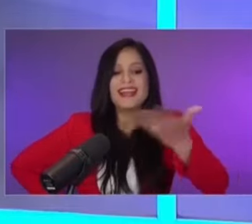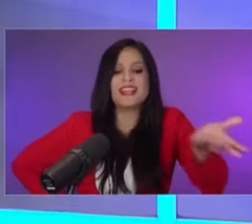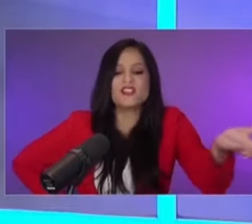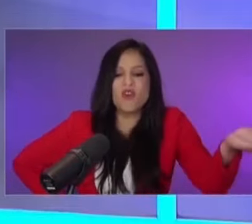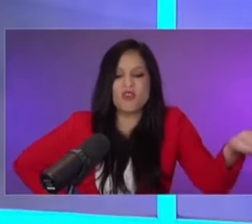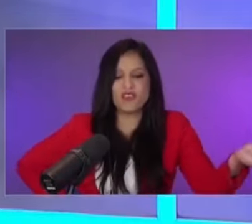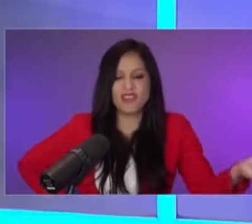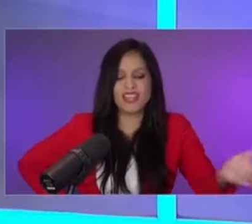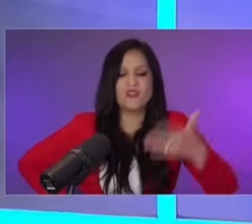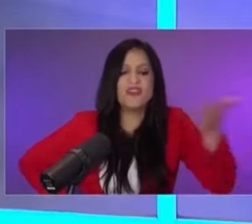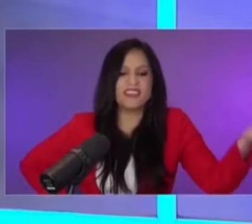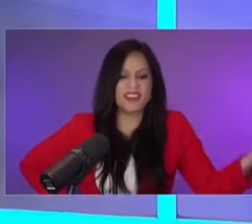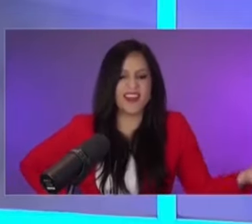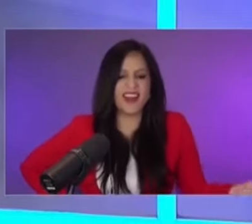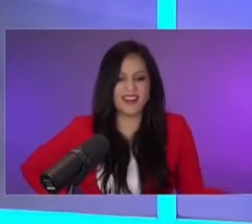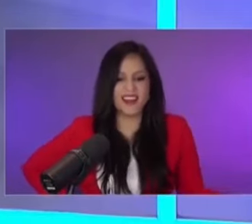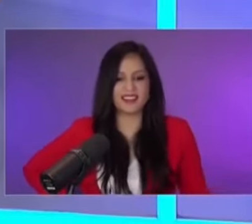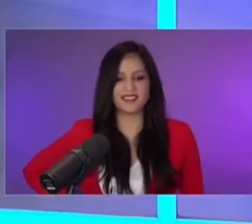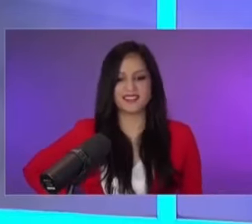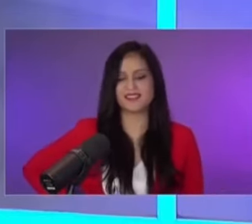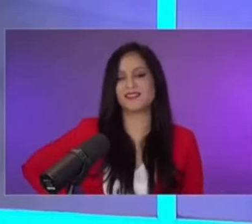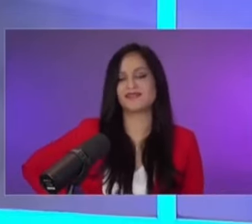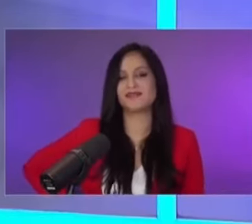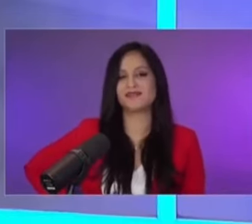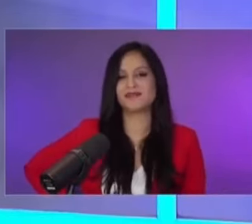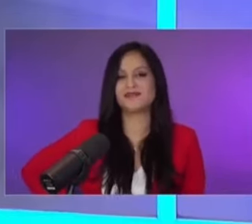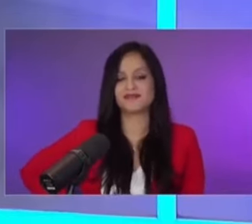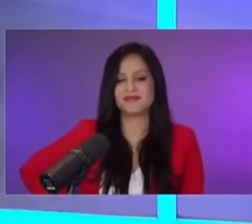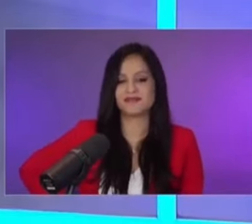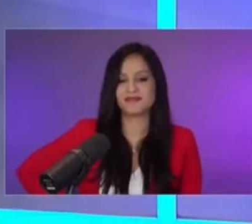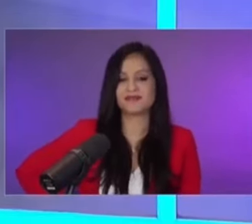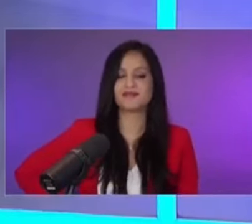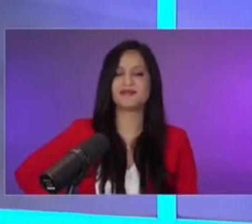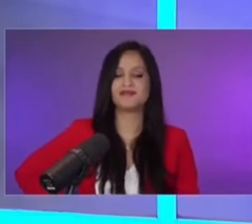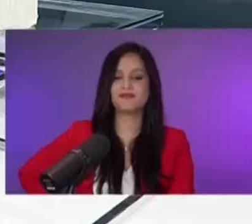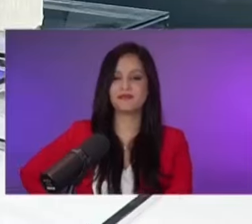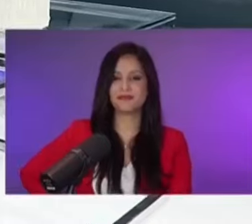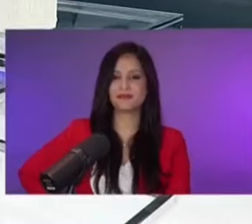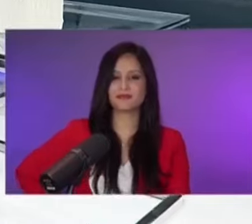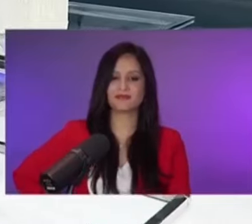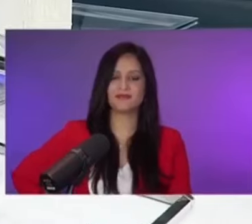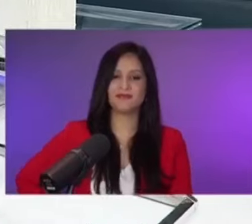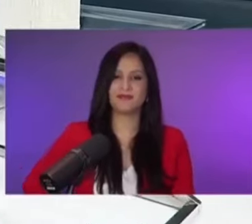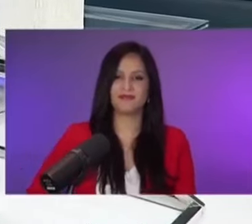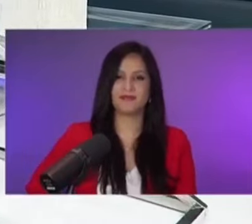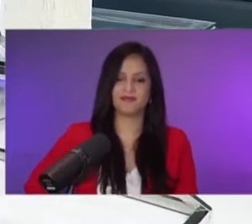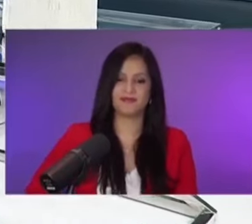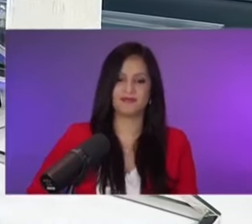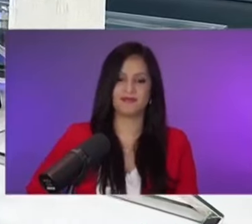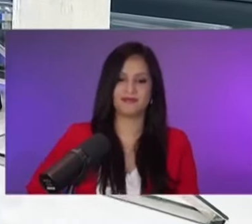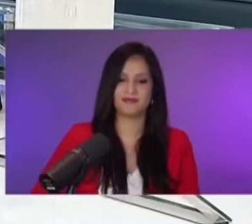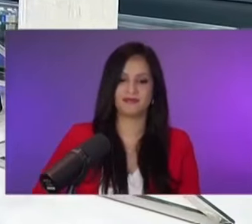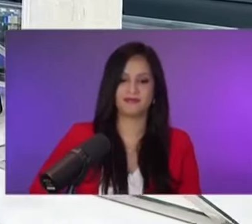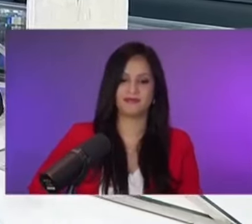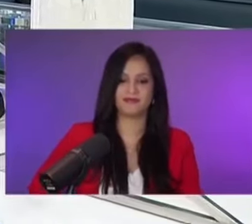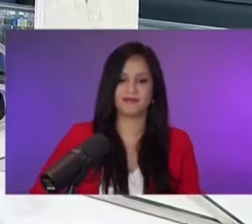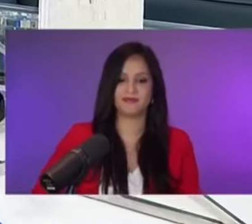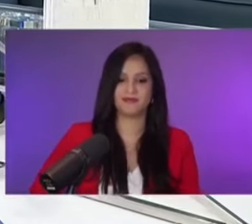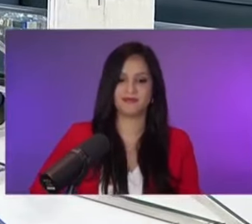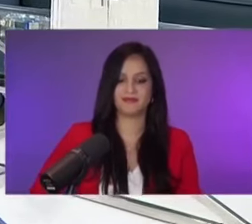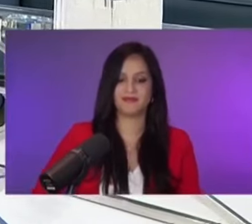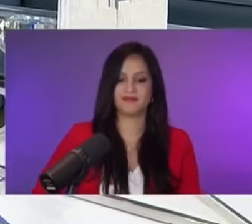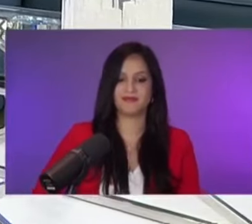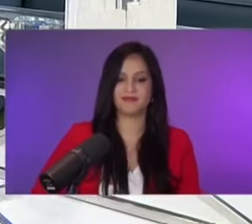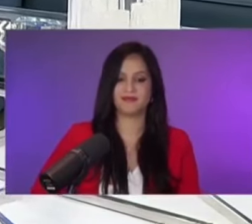para empezar Qué son qué son vamos primero pero pongo esto en adelanto porque hay controversia con relación a este tema eh